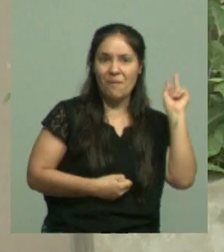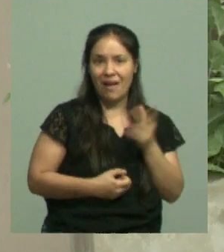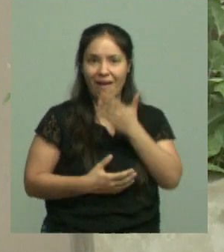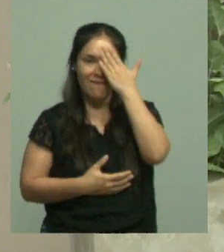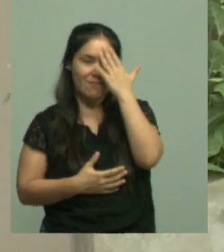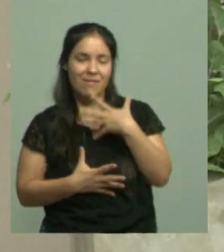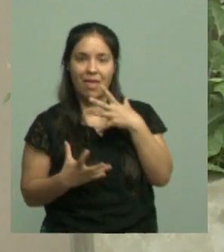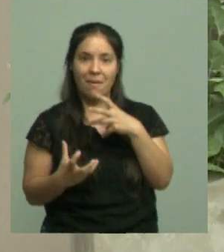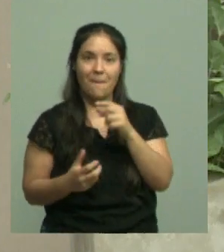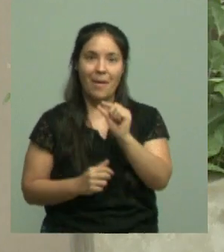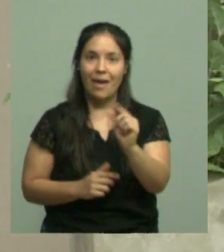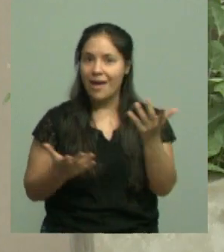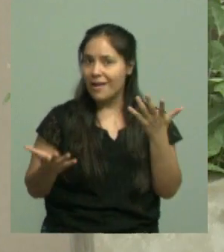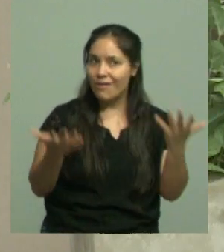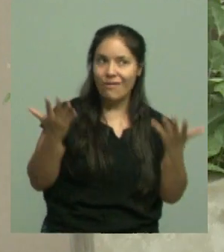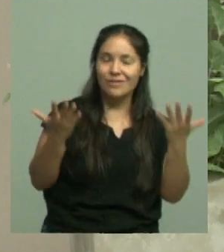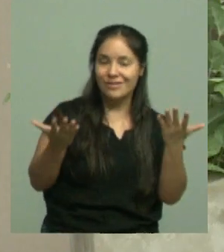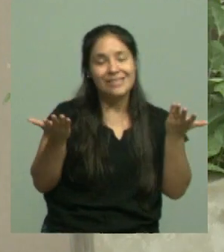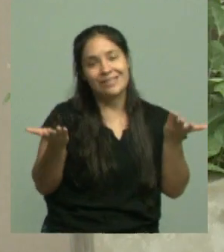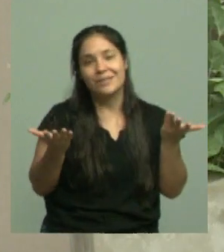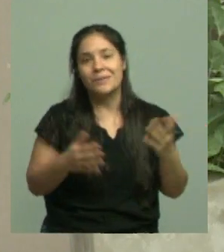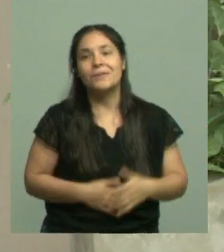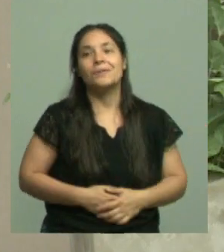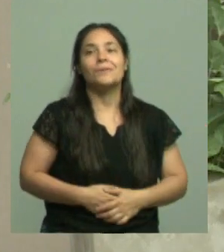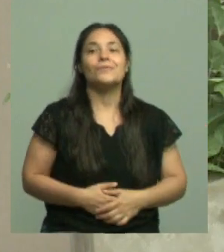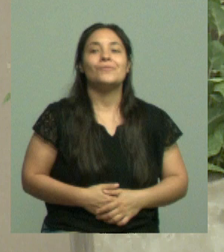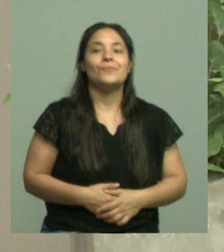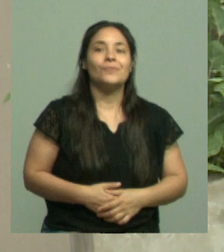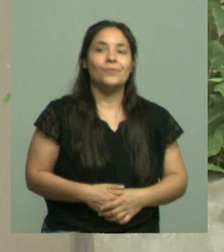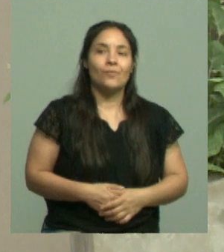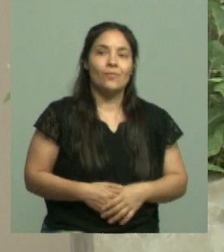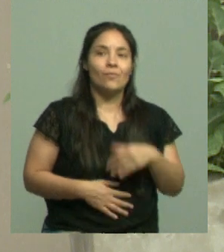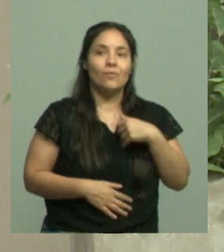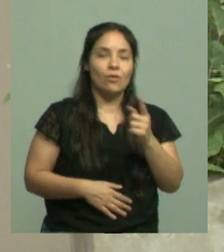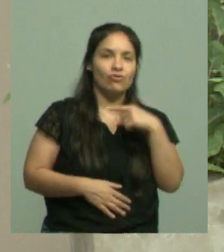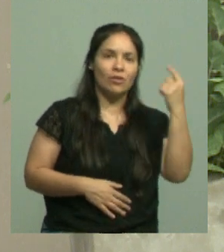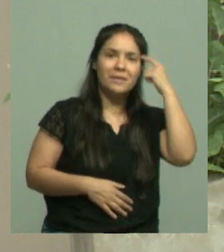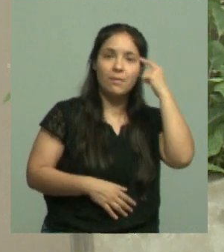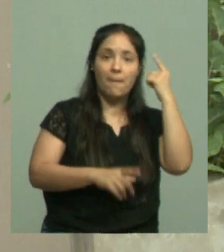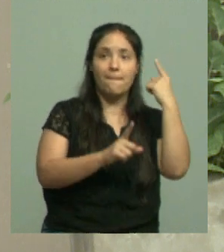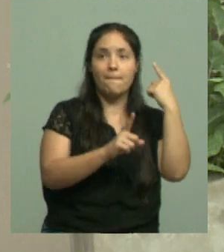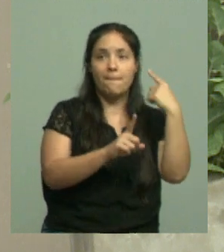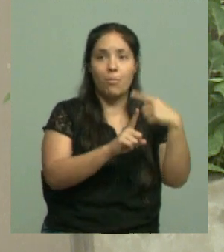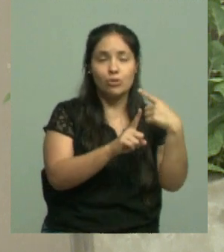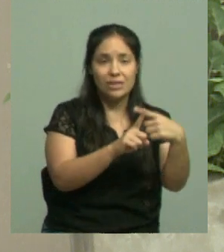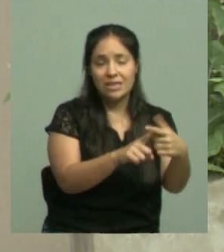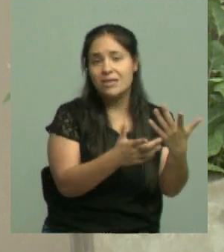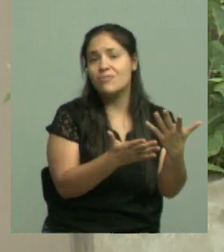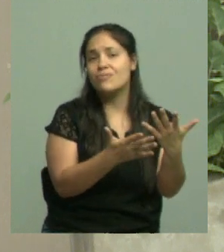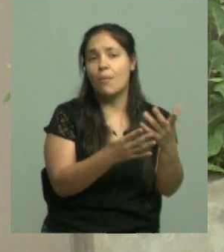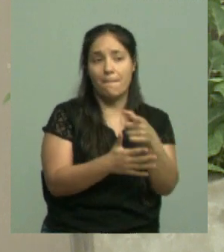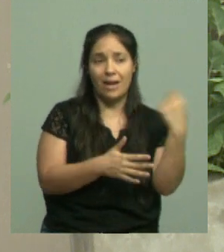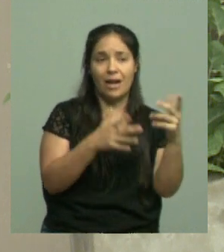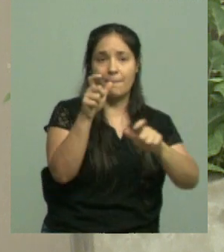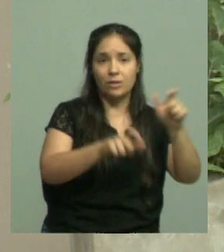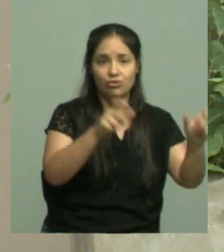está claro, y vos lo decís, lo reafirmás. Yo digo esto por si es bueno para nosotros, porque es el caballito de batalla del gobierno, pero